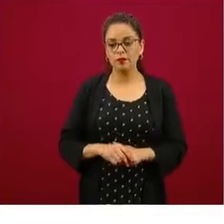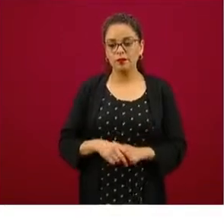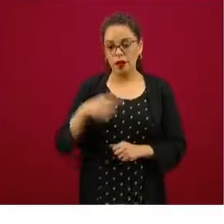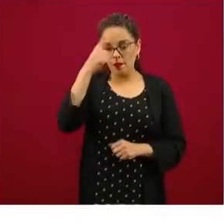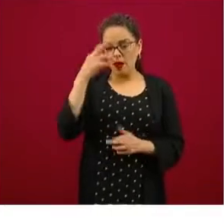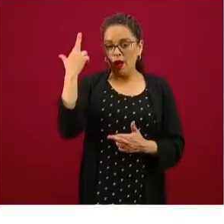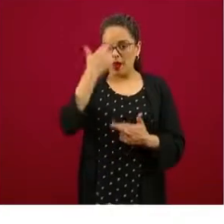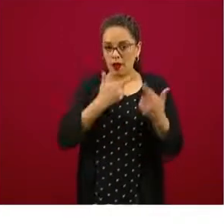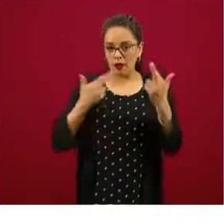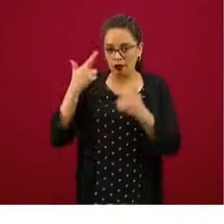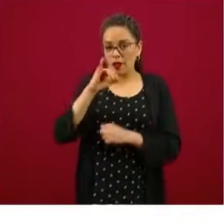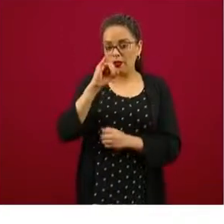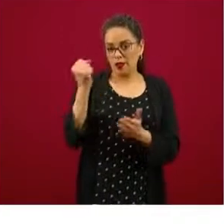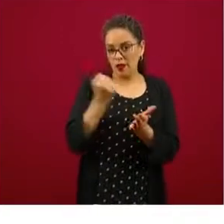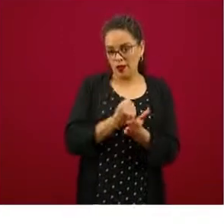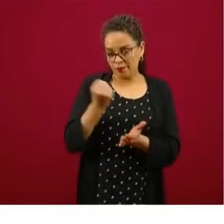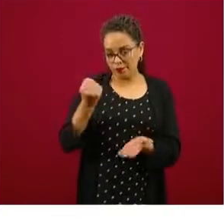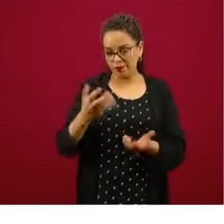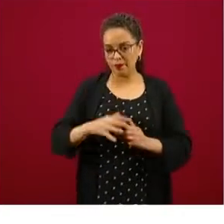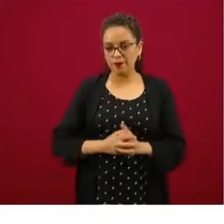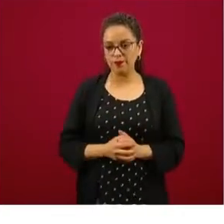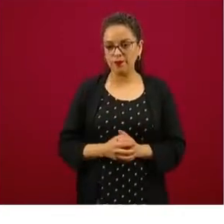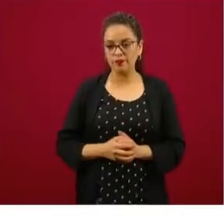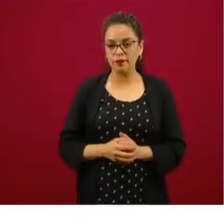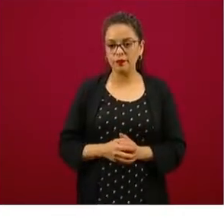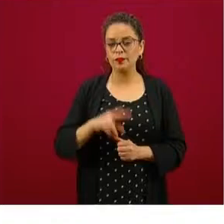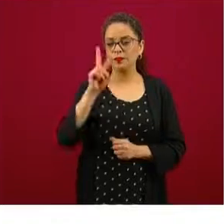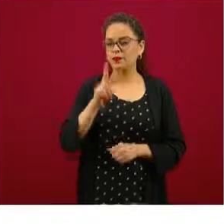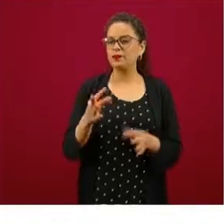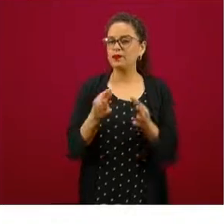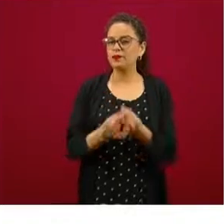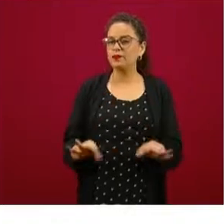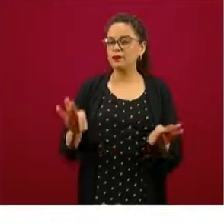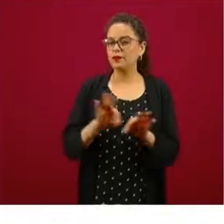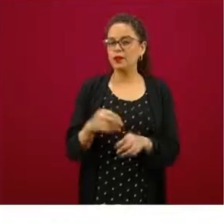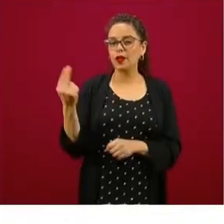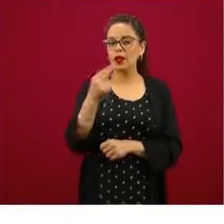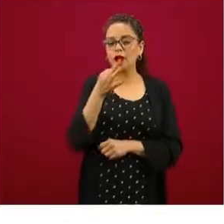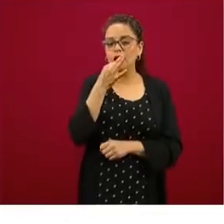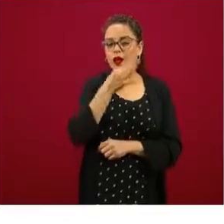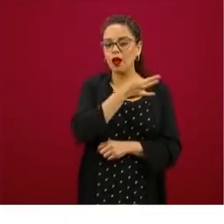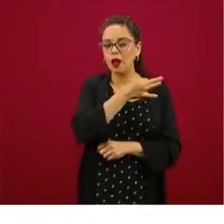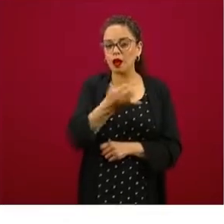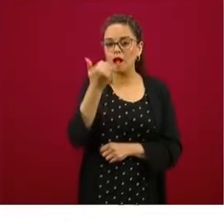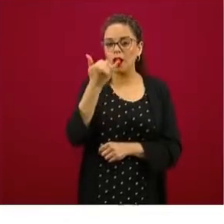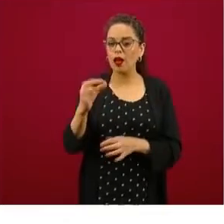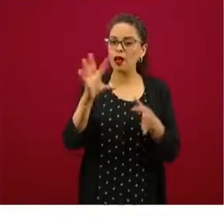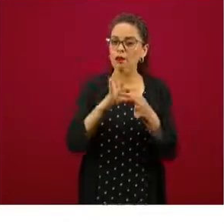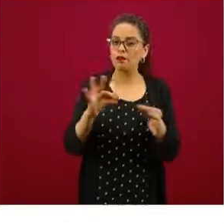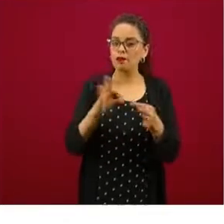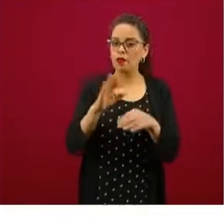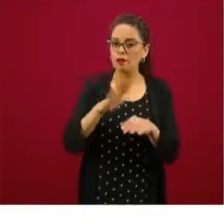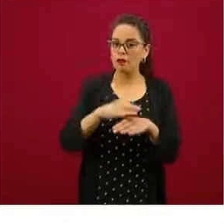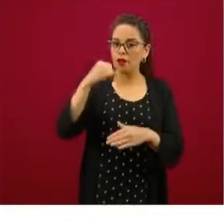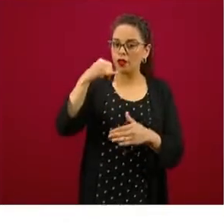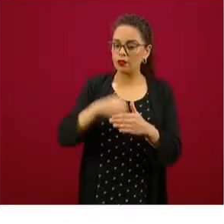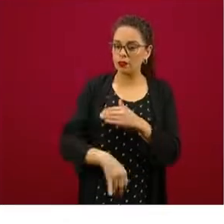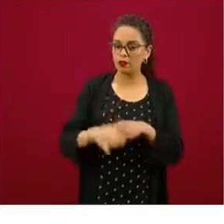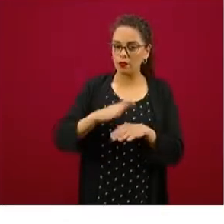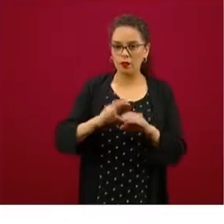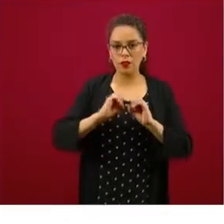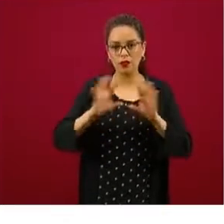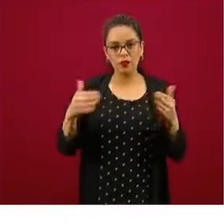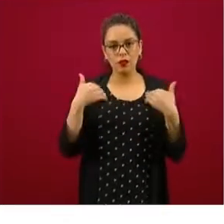Creo que algo bien importante que debemos de destacar y de comunicar y de explicar muy bien a la población,